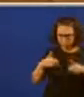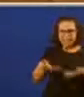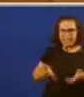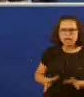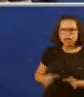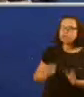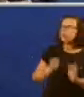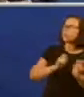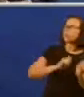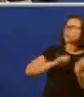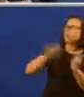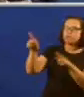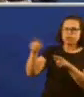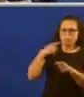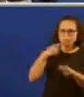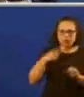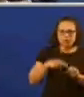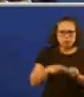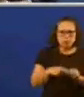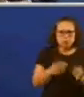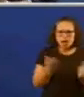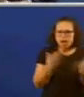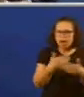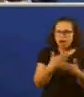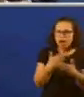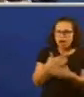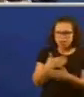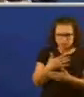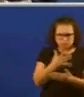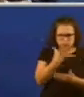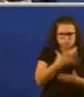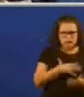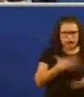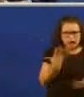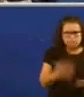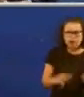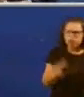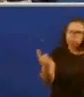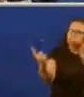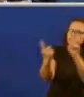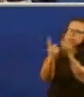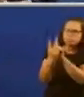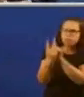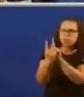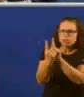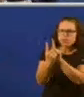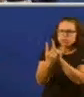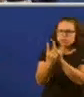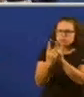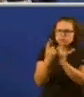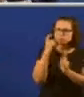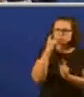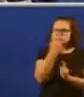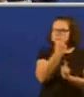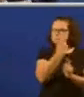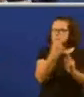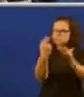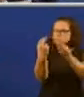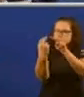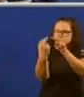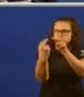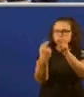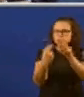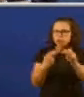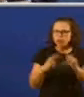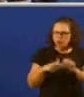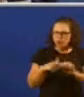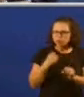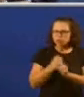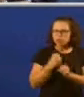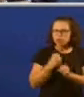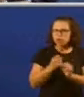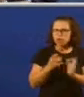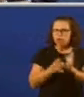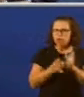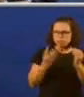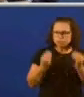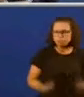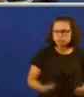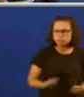marchar ante a falta de oportunidades? Pode poñerse diante desas familias e decirlle mirando a sos ollos que hai emprego de calidade?